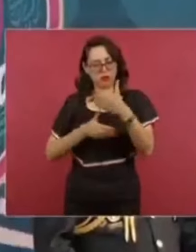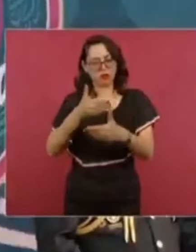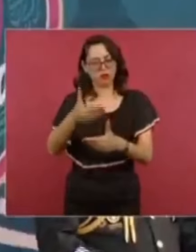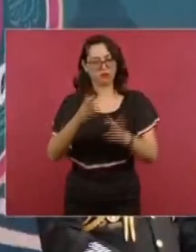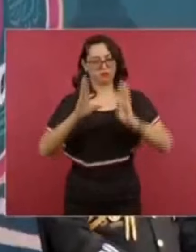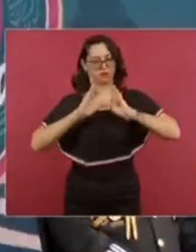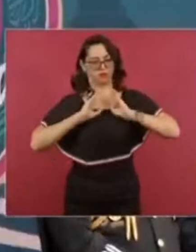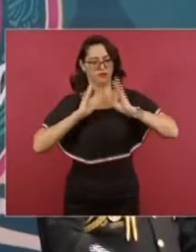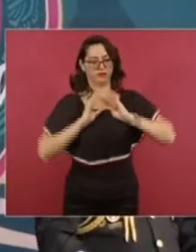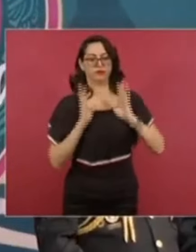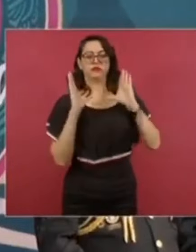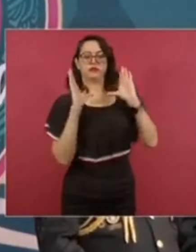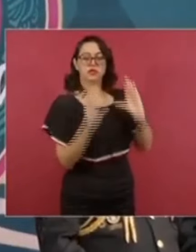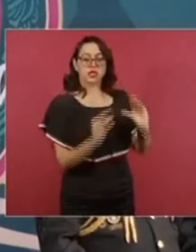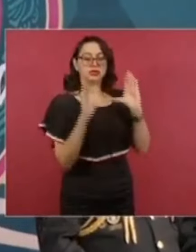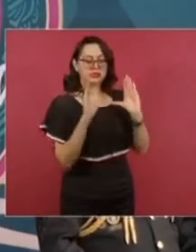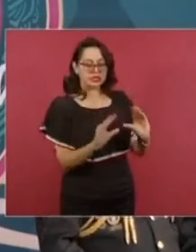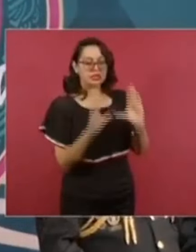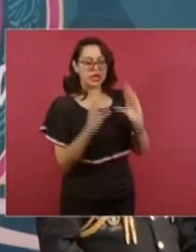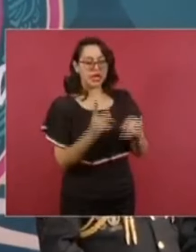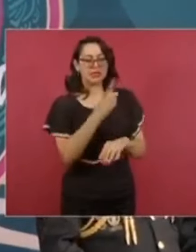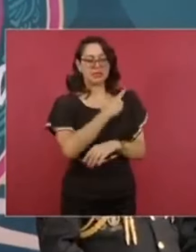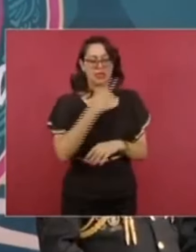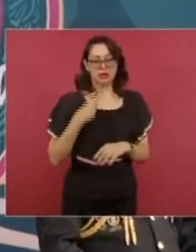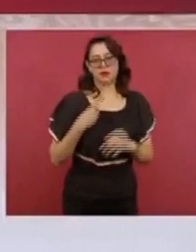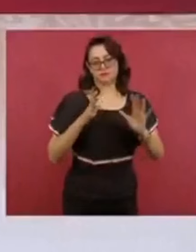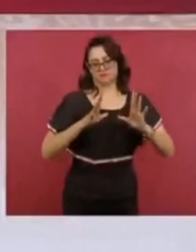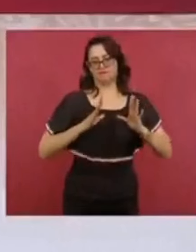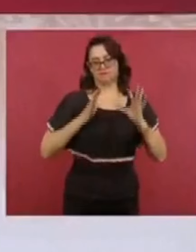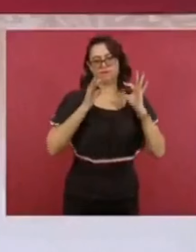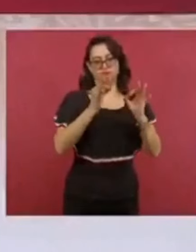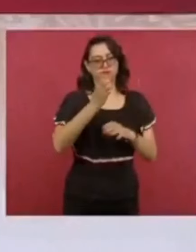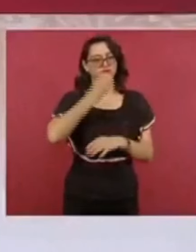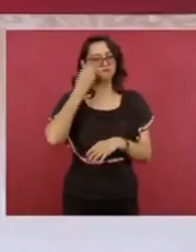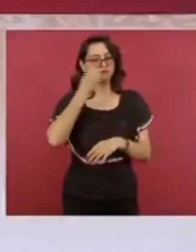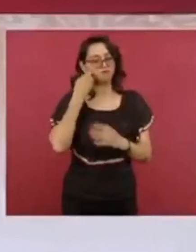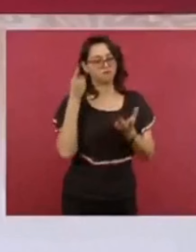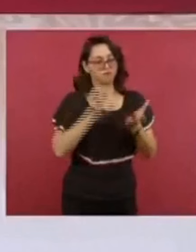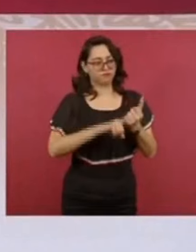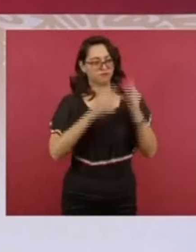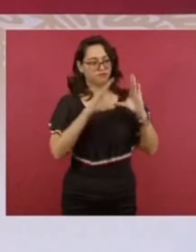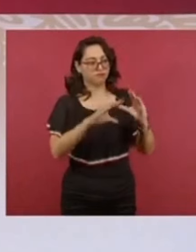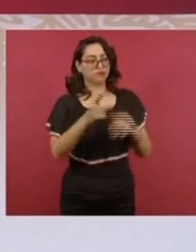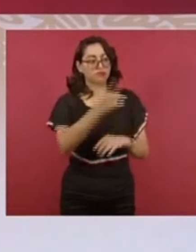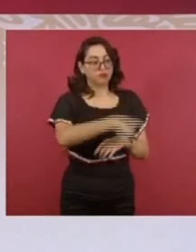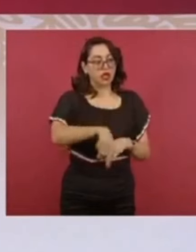formaran los líderes llamados a dirigir la defensa de la integridad y la soberanía